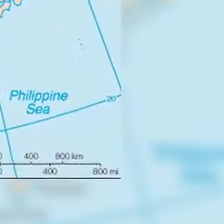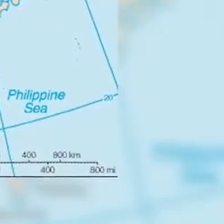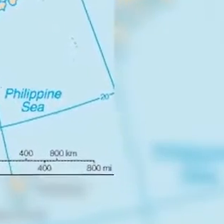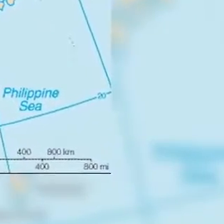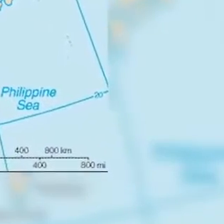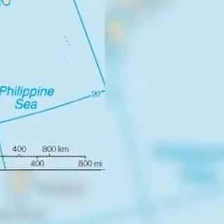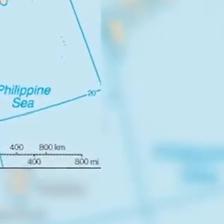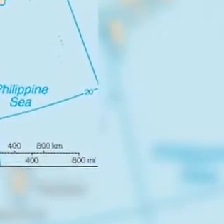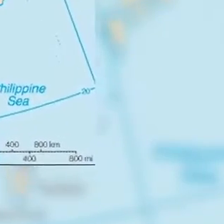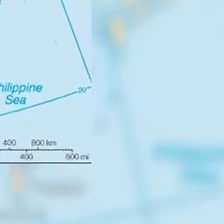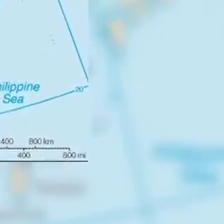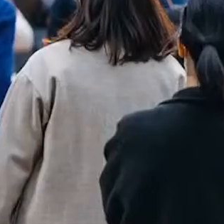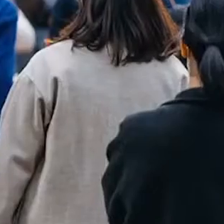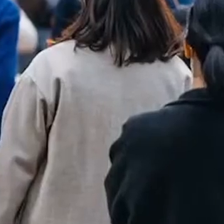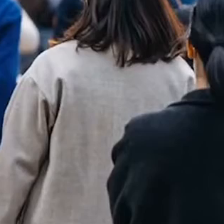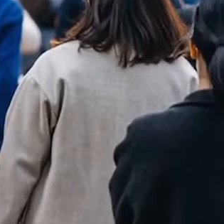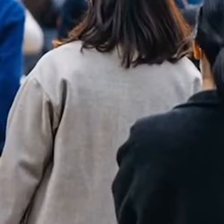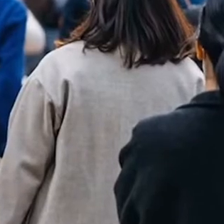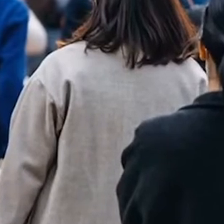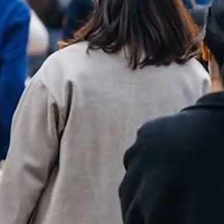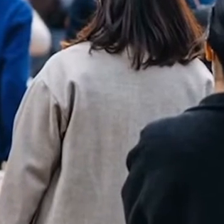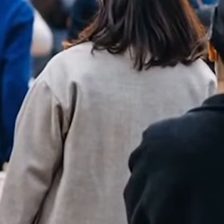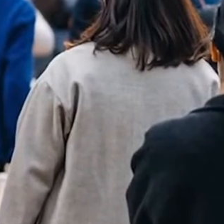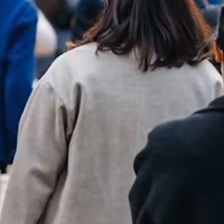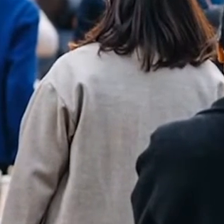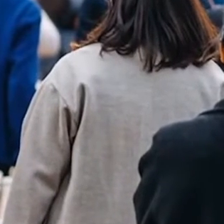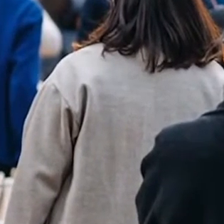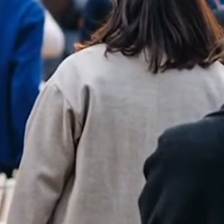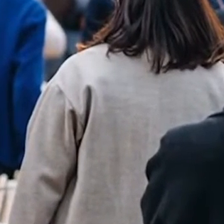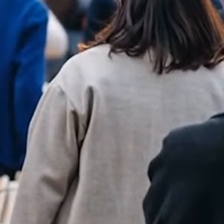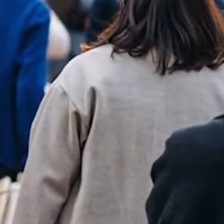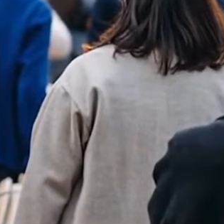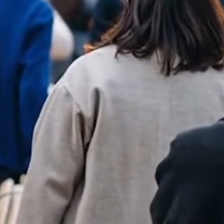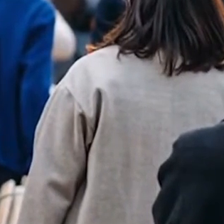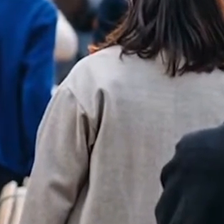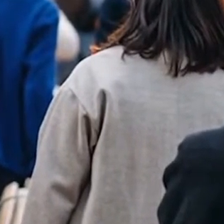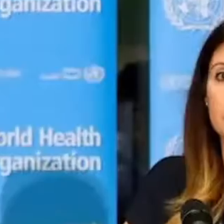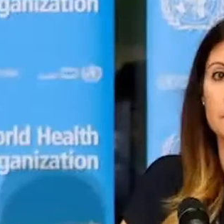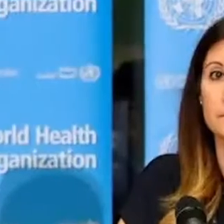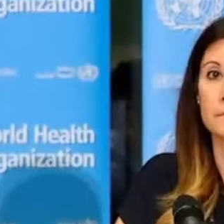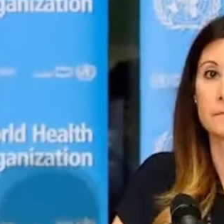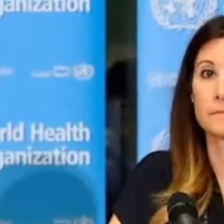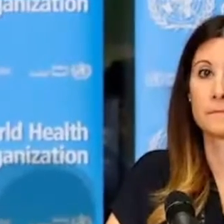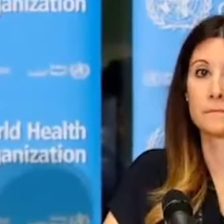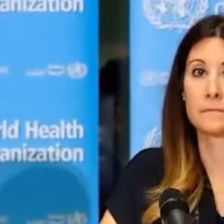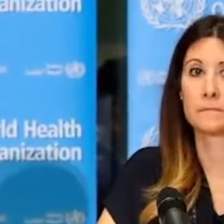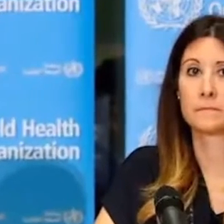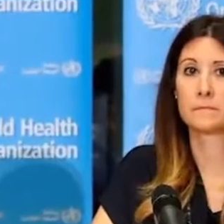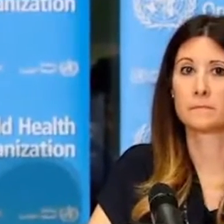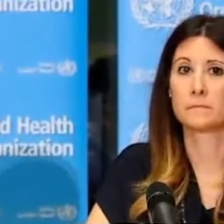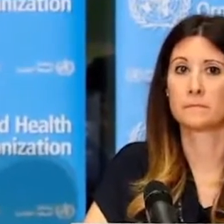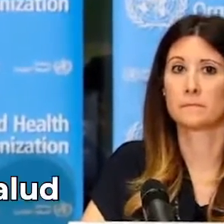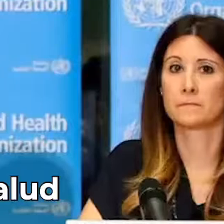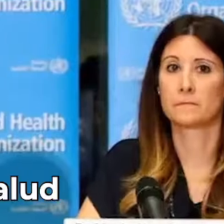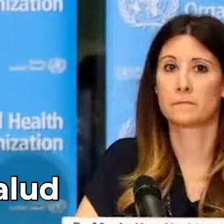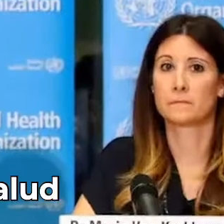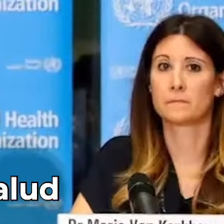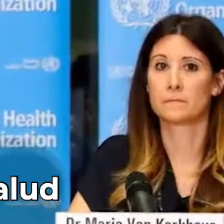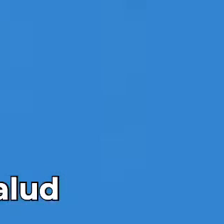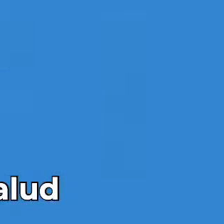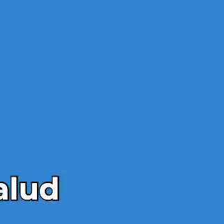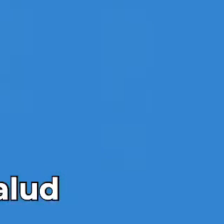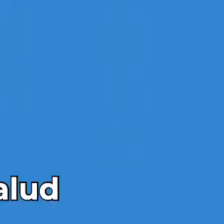seguir reconvirtiendo en los propios hospitales y particularmente en las UMAES. Muchas gracias, maestro Zoe. Nos